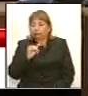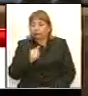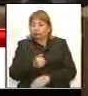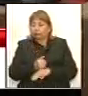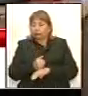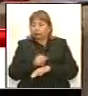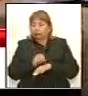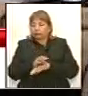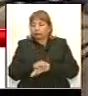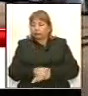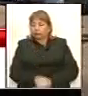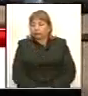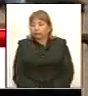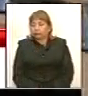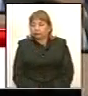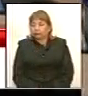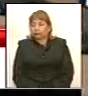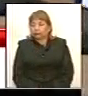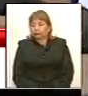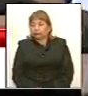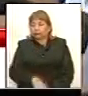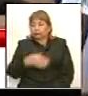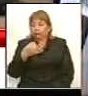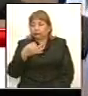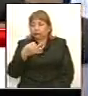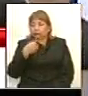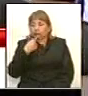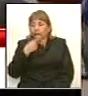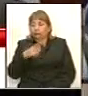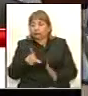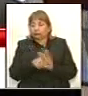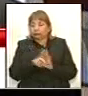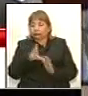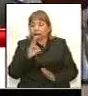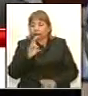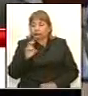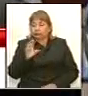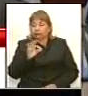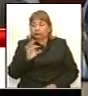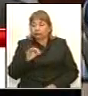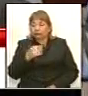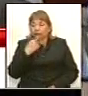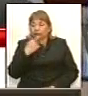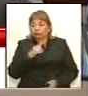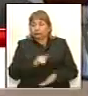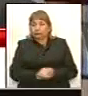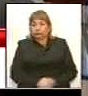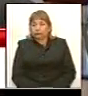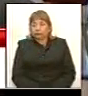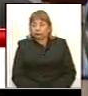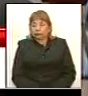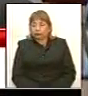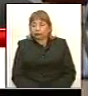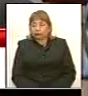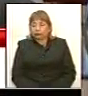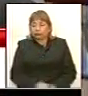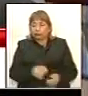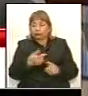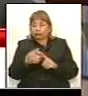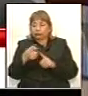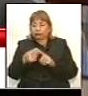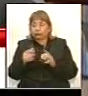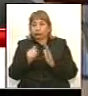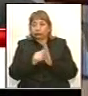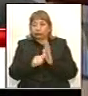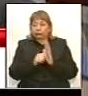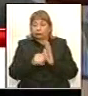venido acompañándola. Sí, es cierto, esta ley, la 30779, que es producto de varios autores,